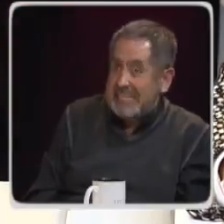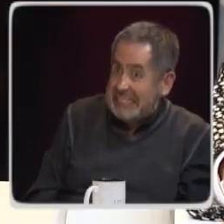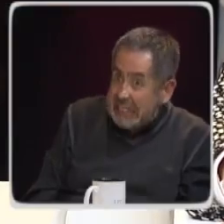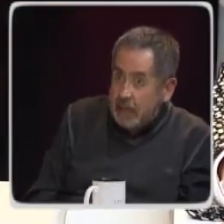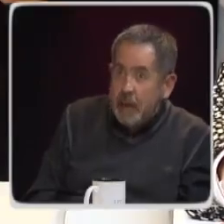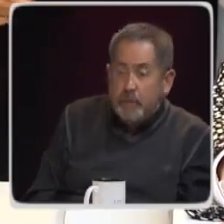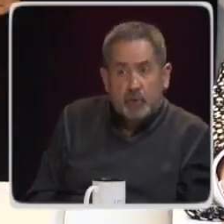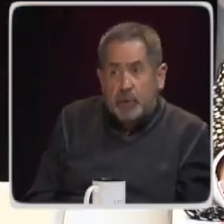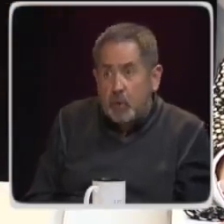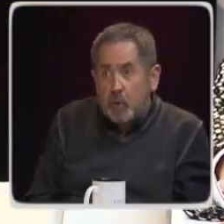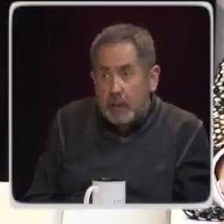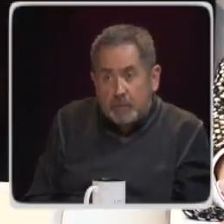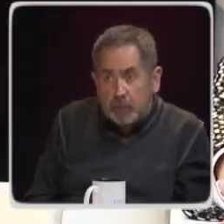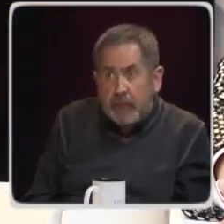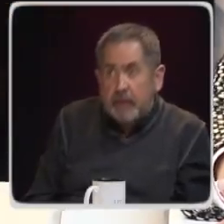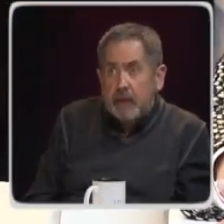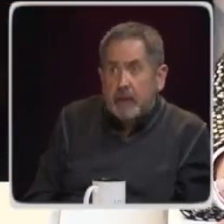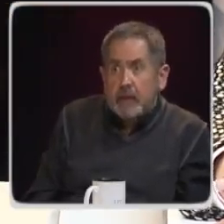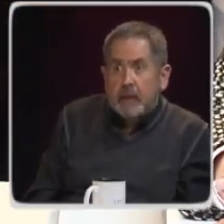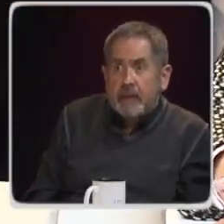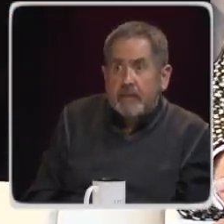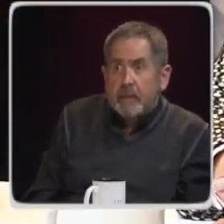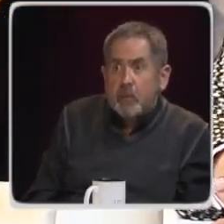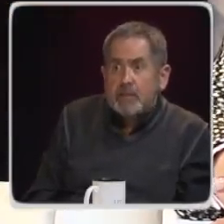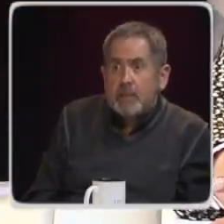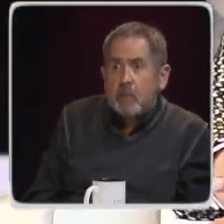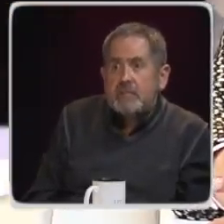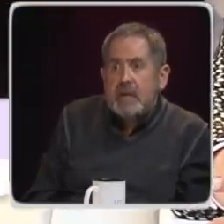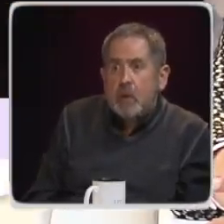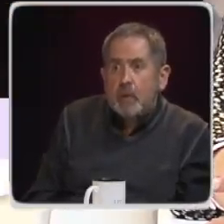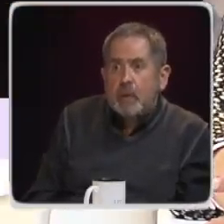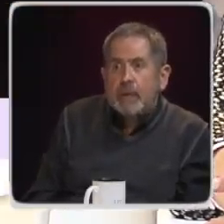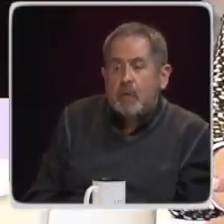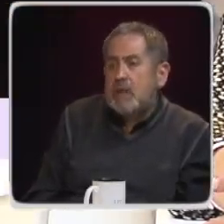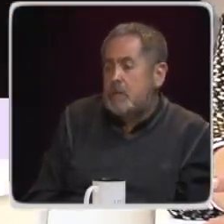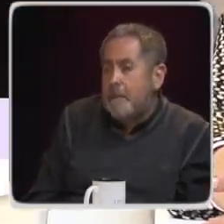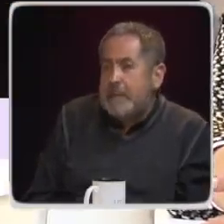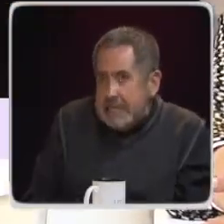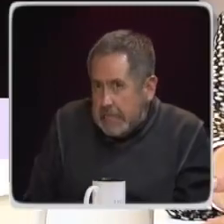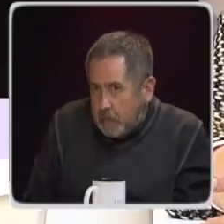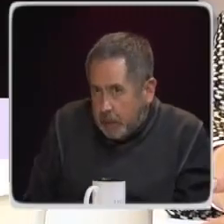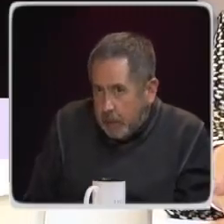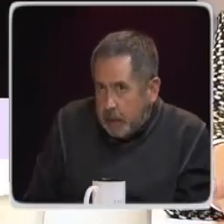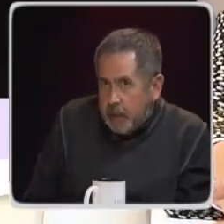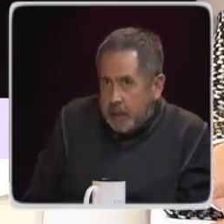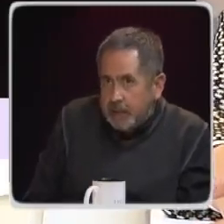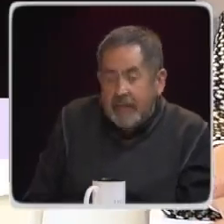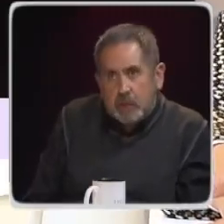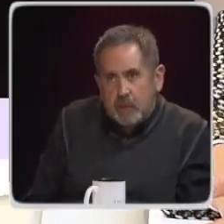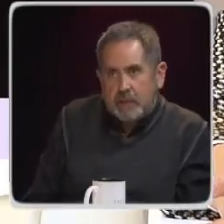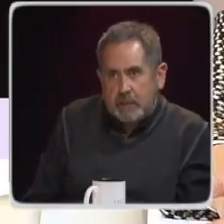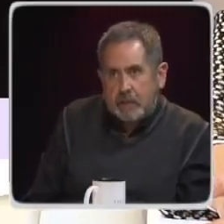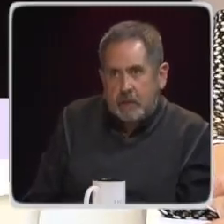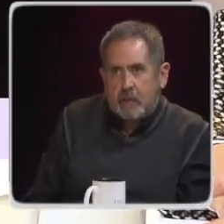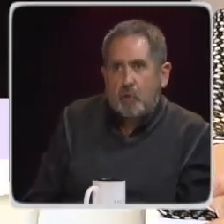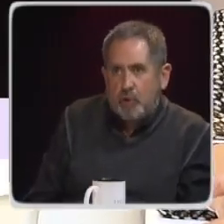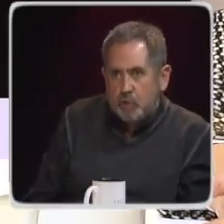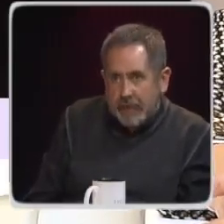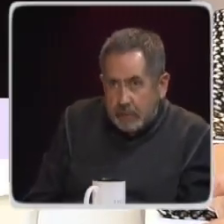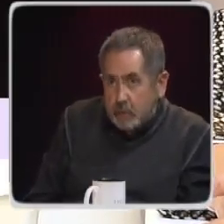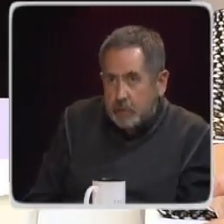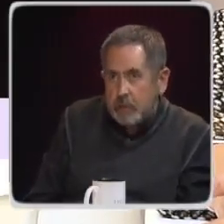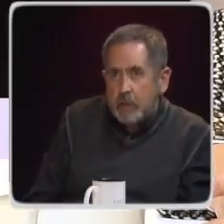Yo quisiera detenerme un poco en este esquema de la escuela especializada o la escuela que atiende a personas con alguna